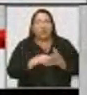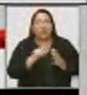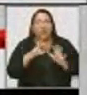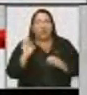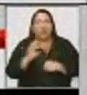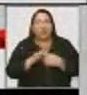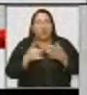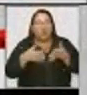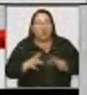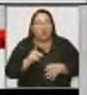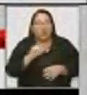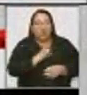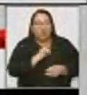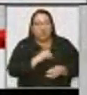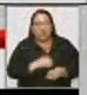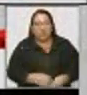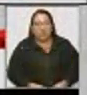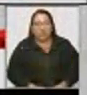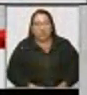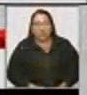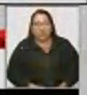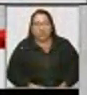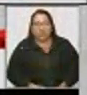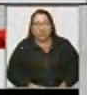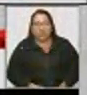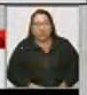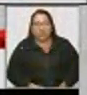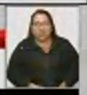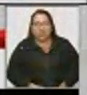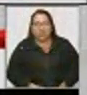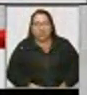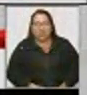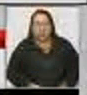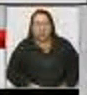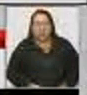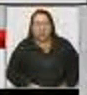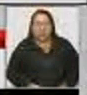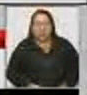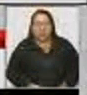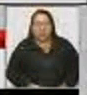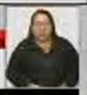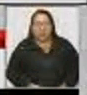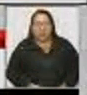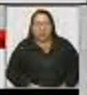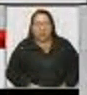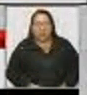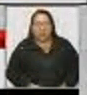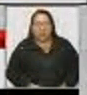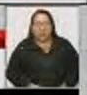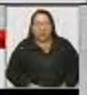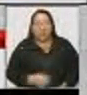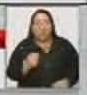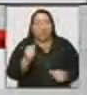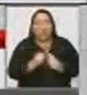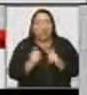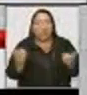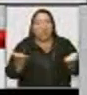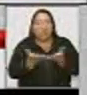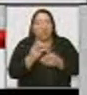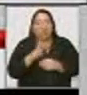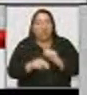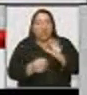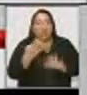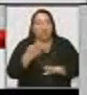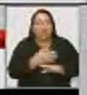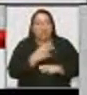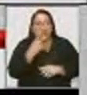78.8% de los partos institucionalizados en el año 2018, según información del INEI. Si comparamos con la cifra registrada en el